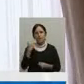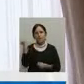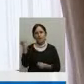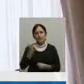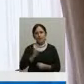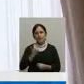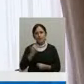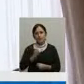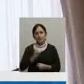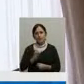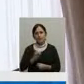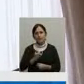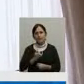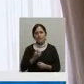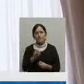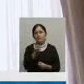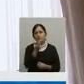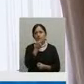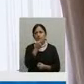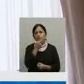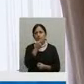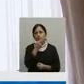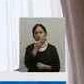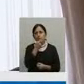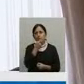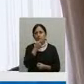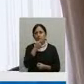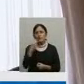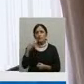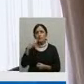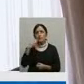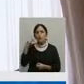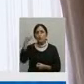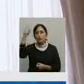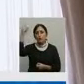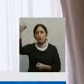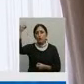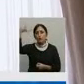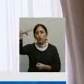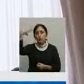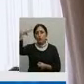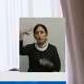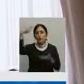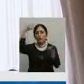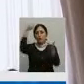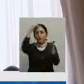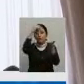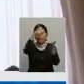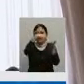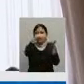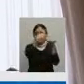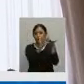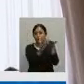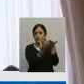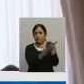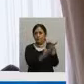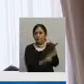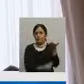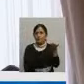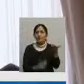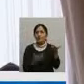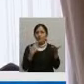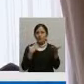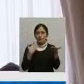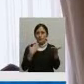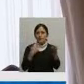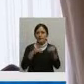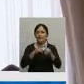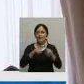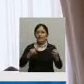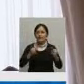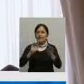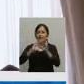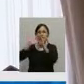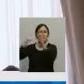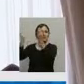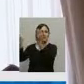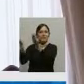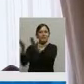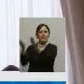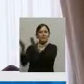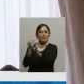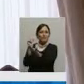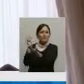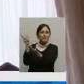solar, uno de los mejores lugares en el mundo para eso. Y yo sé